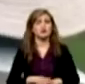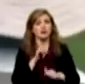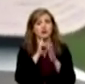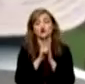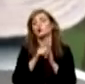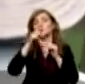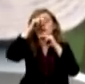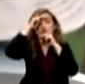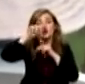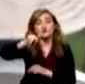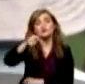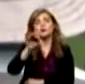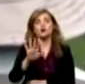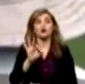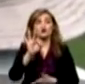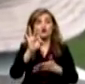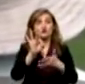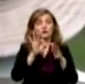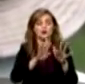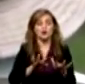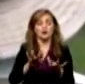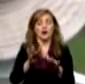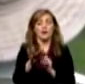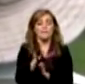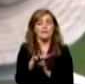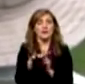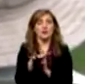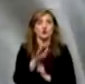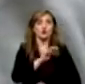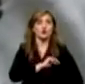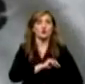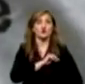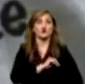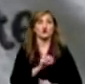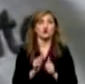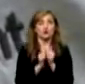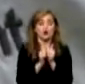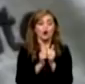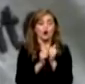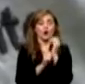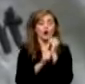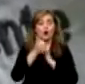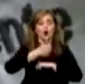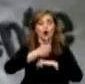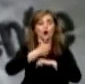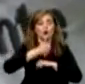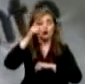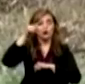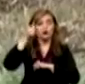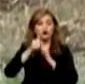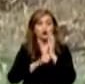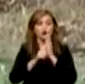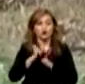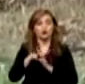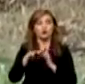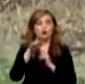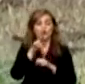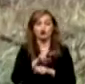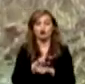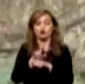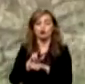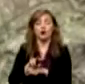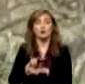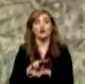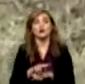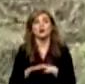nuestro noticiero, representantes de la Secretaría de Ambiente del municipio, junto a las autoridades gubernamentales, realizaron una inspección